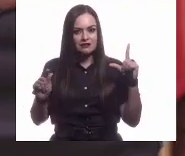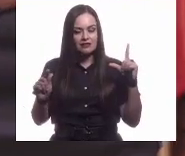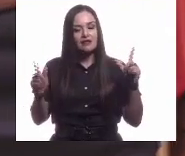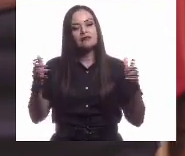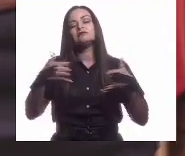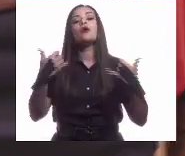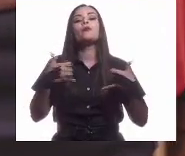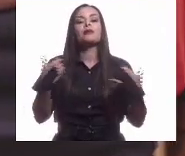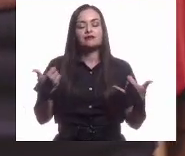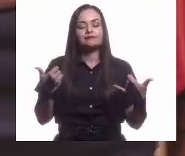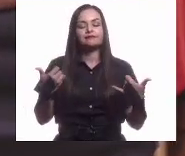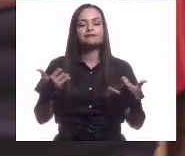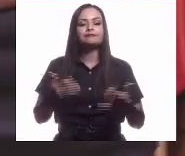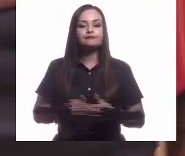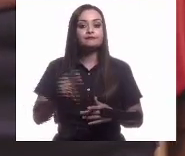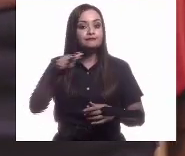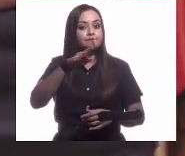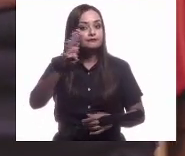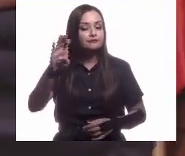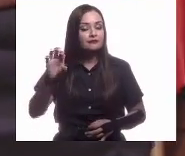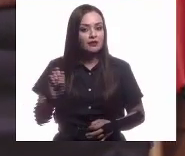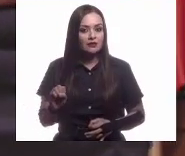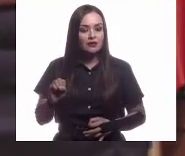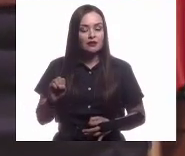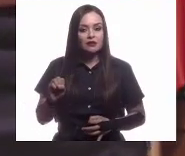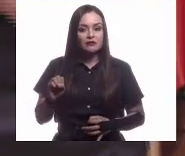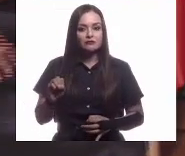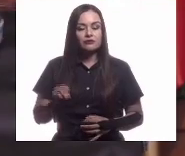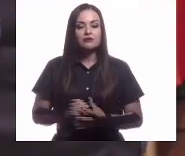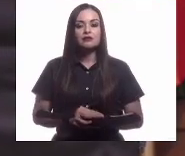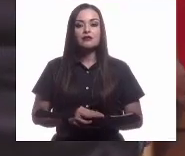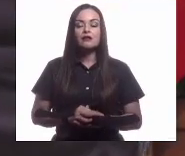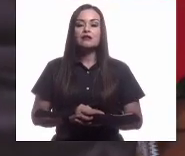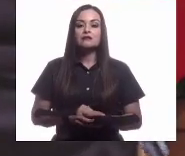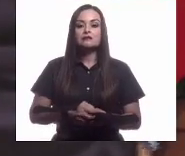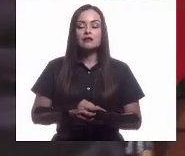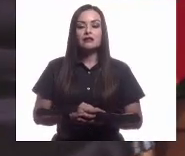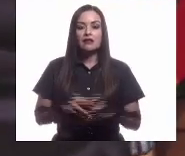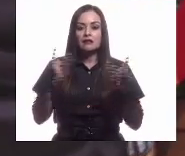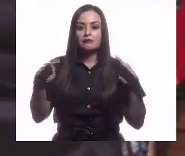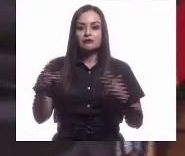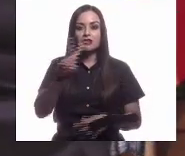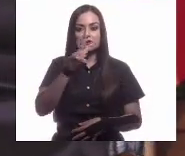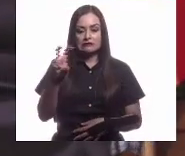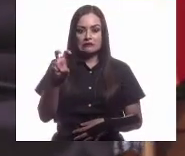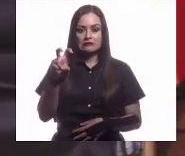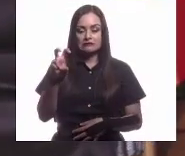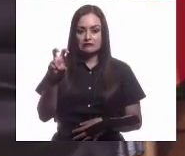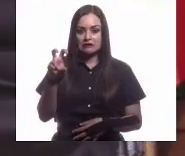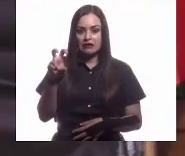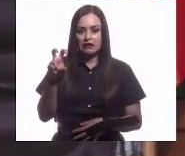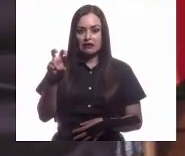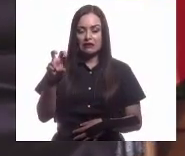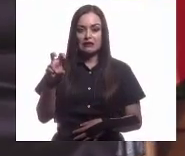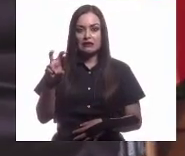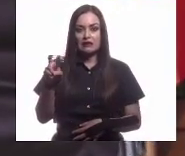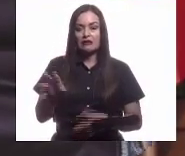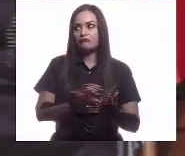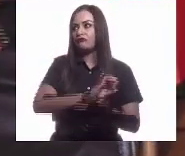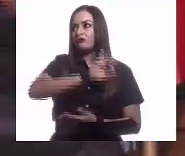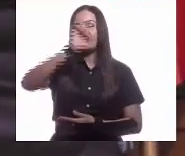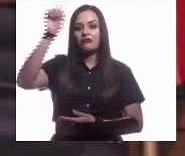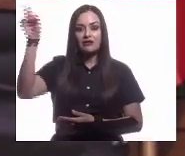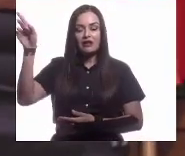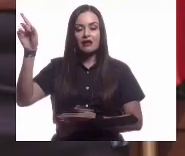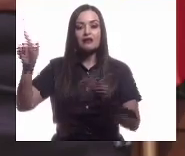Juvenil. Baja California Sur mandó un contingente de 270 atletas y éramos de los más pequeños. Y obtuvimos